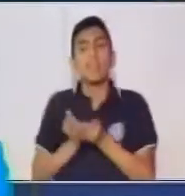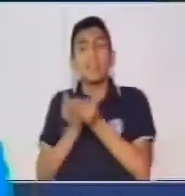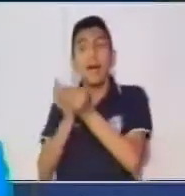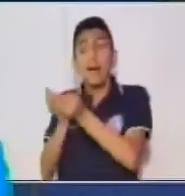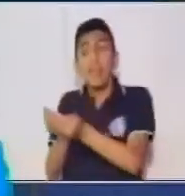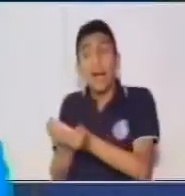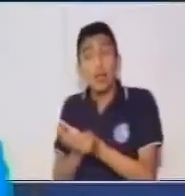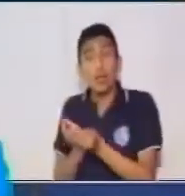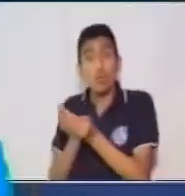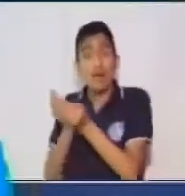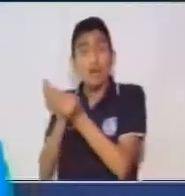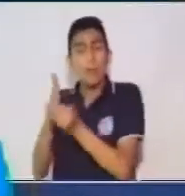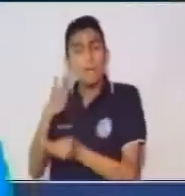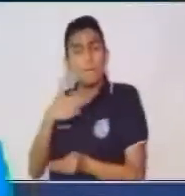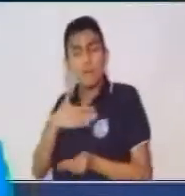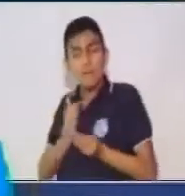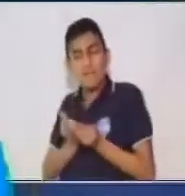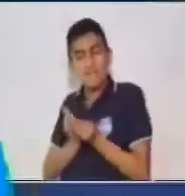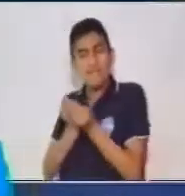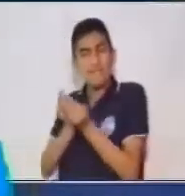mi barco va.